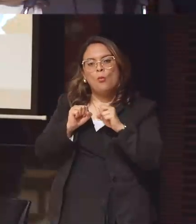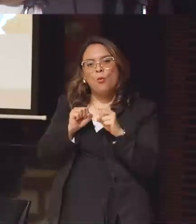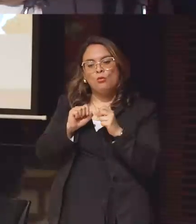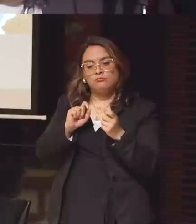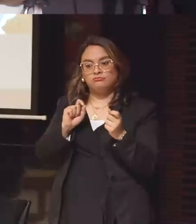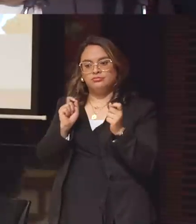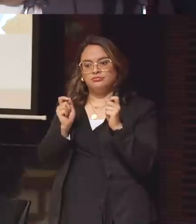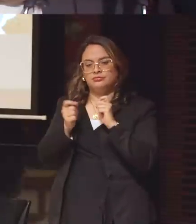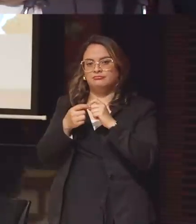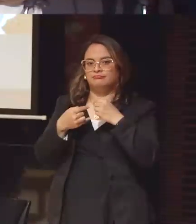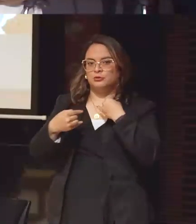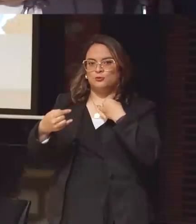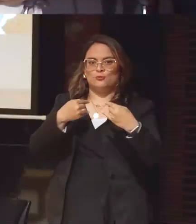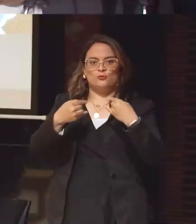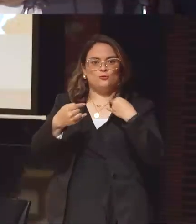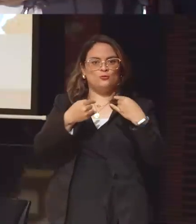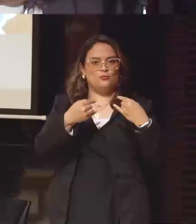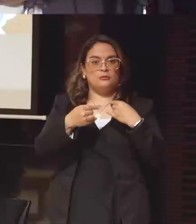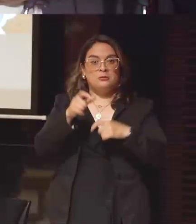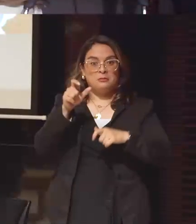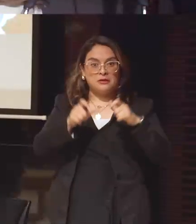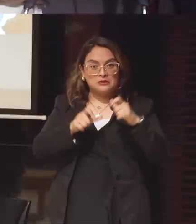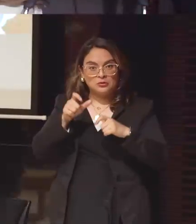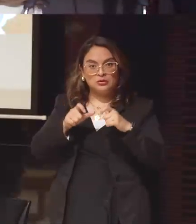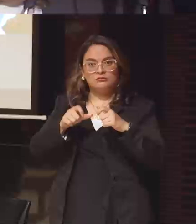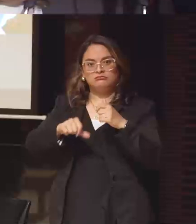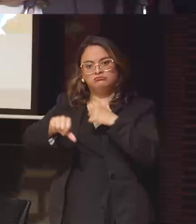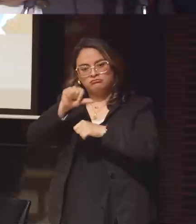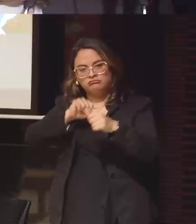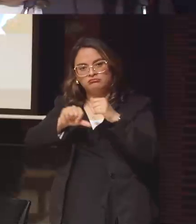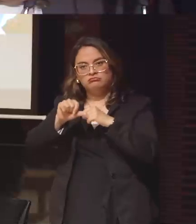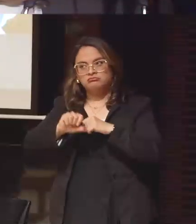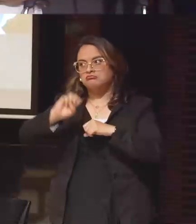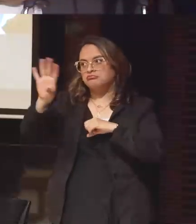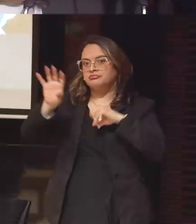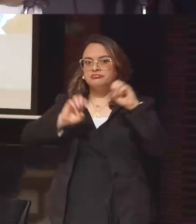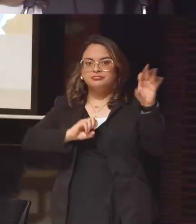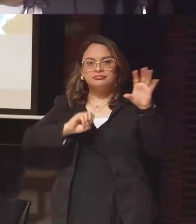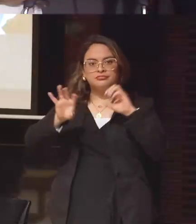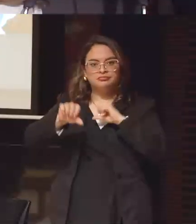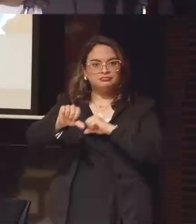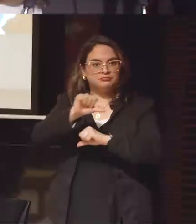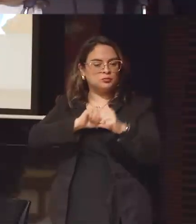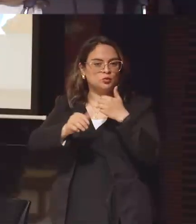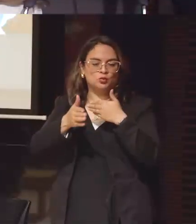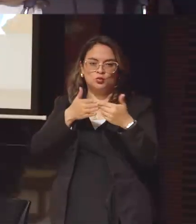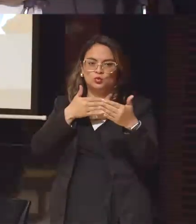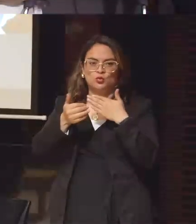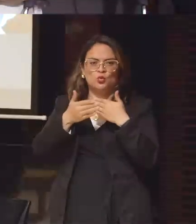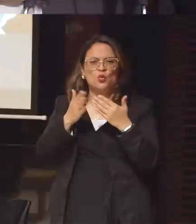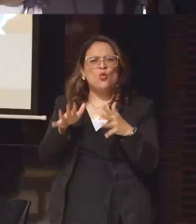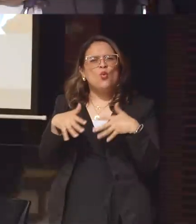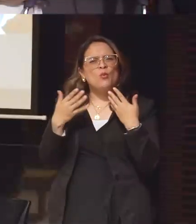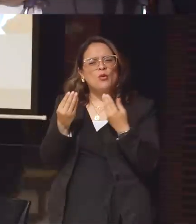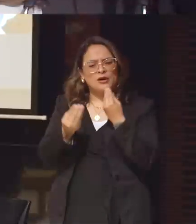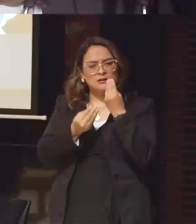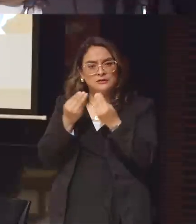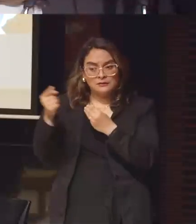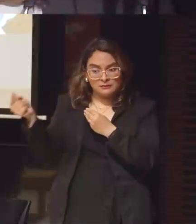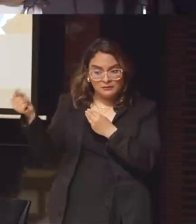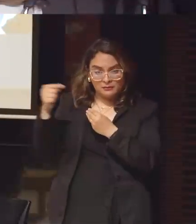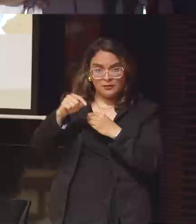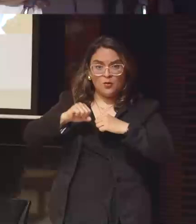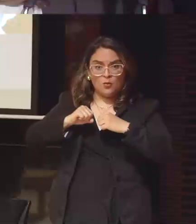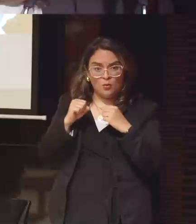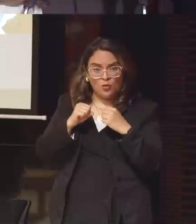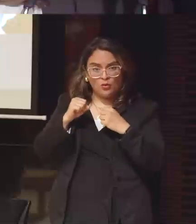se transmite, a pesar de que la gente rote, a pesar de que la gente se mueva, a pesar de cómo hacemos que la gente que llegue aquí a